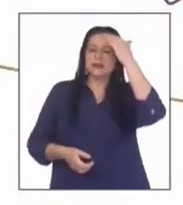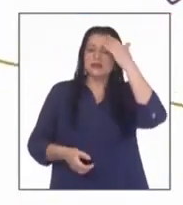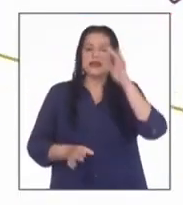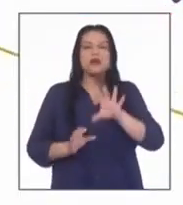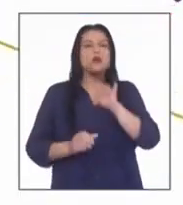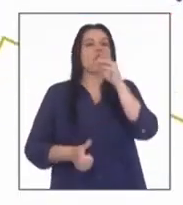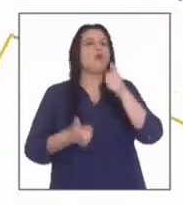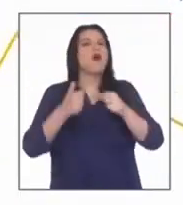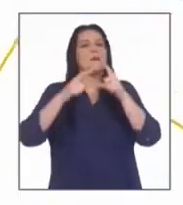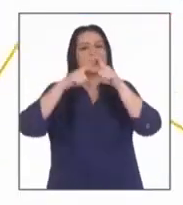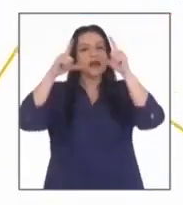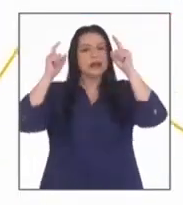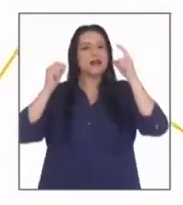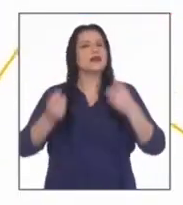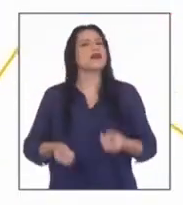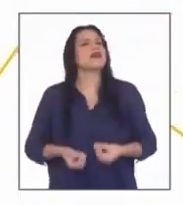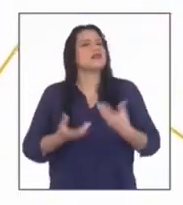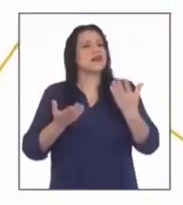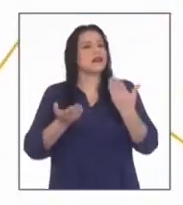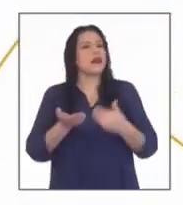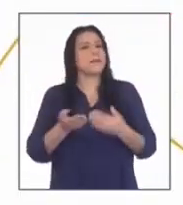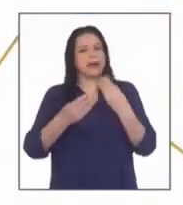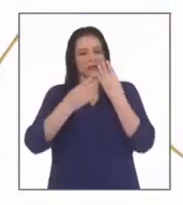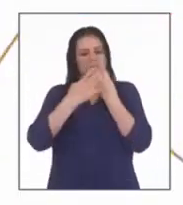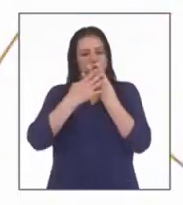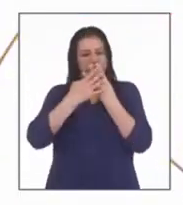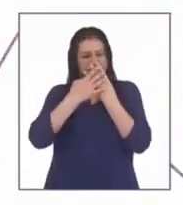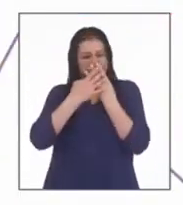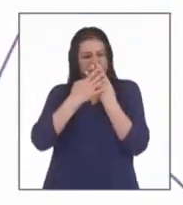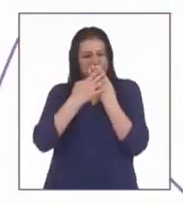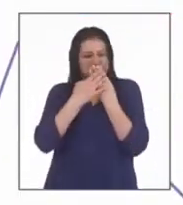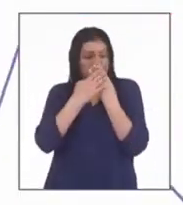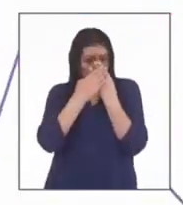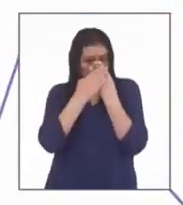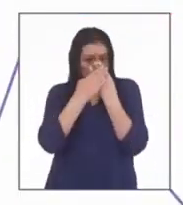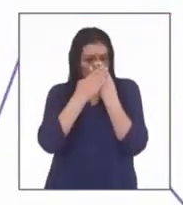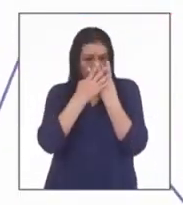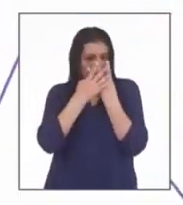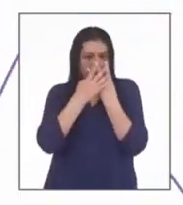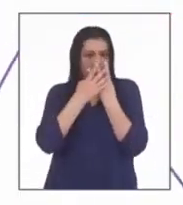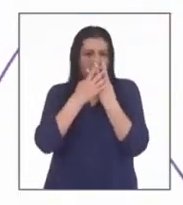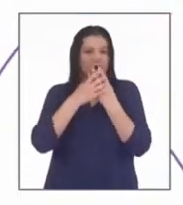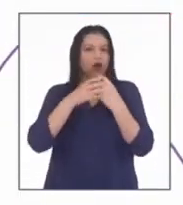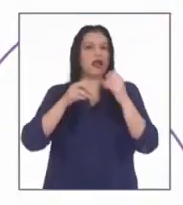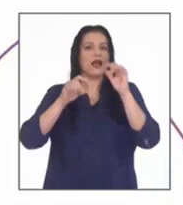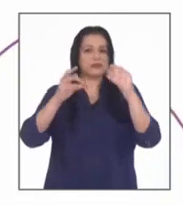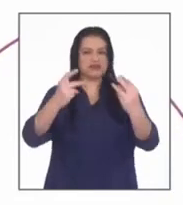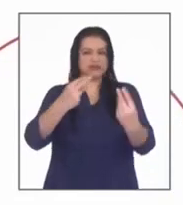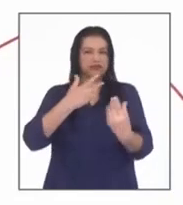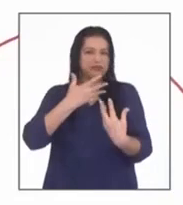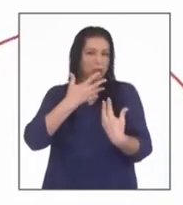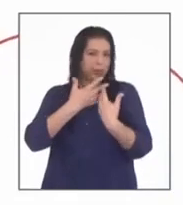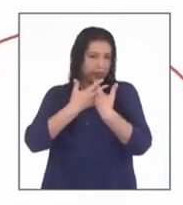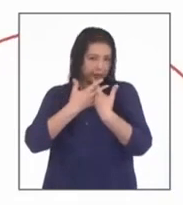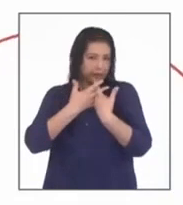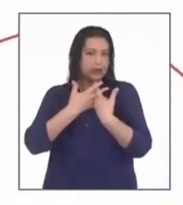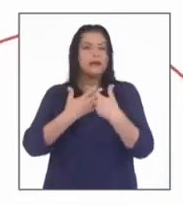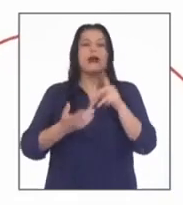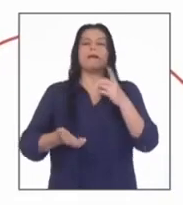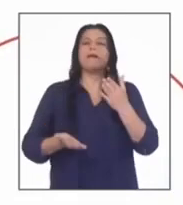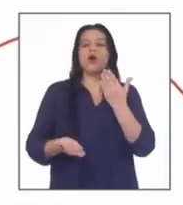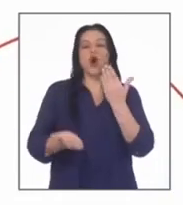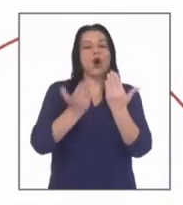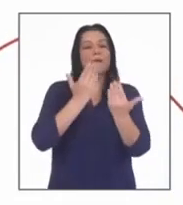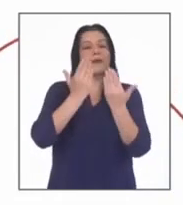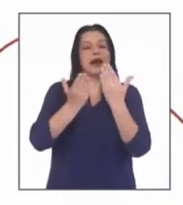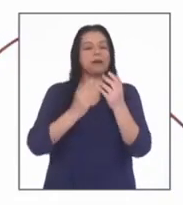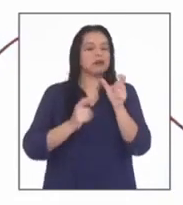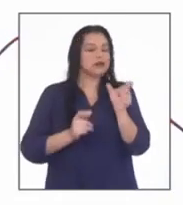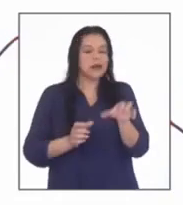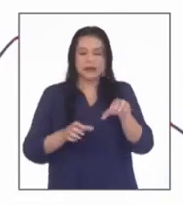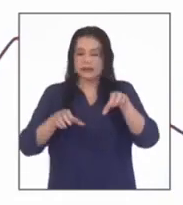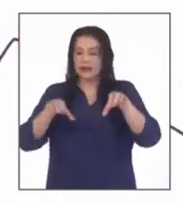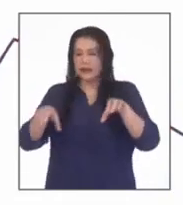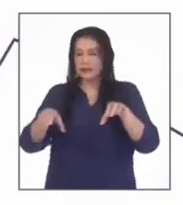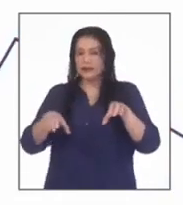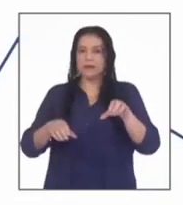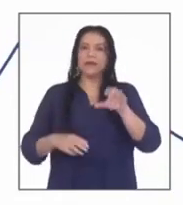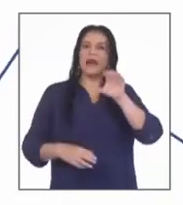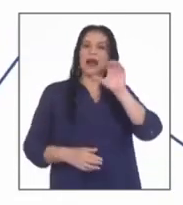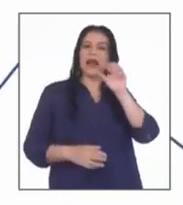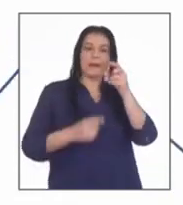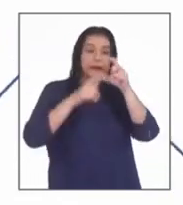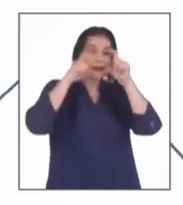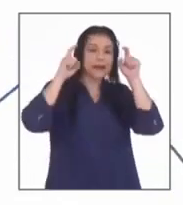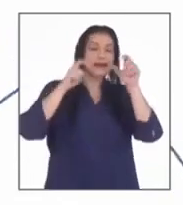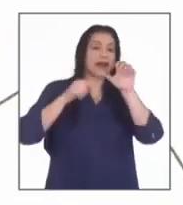tipo de mascarilla que ofrece rejillas más juntas, por llamarlo así, para que no pasen los virus. Hacemos un comparativo entre ambos tipos. Tipo